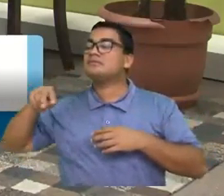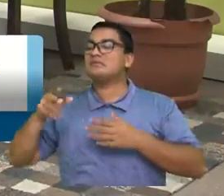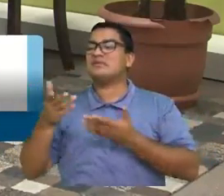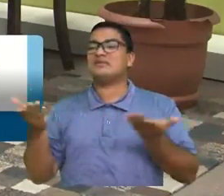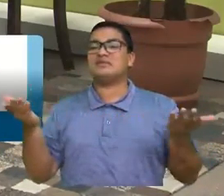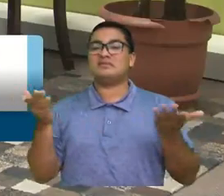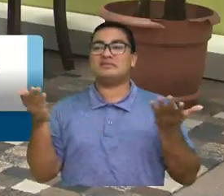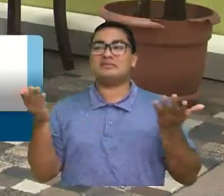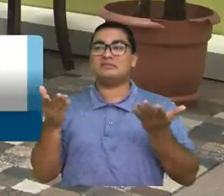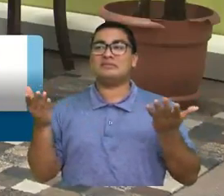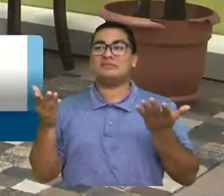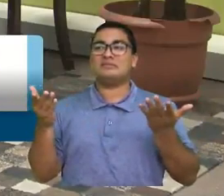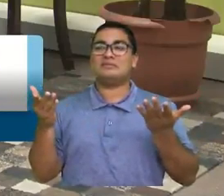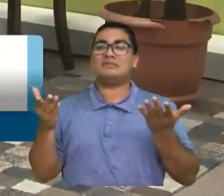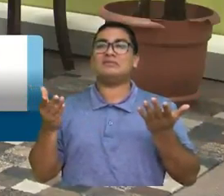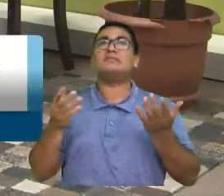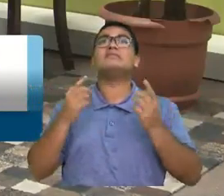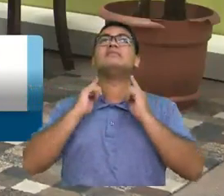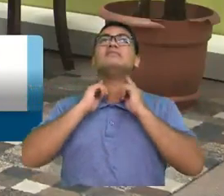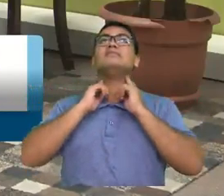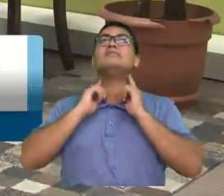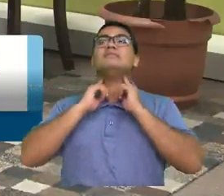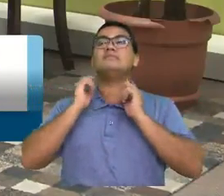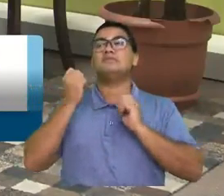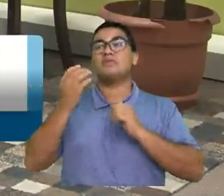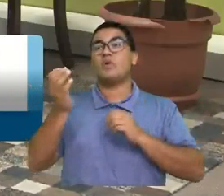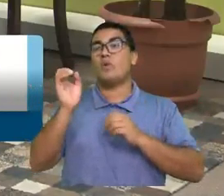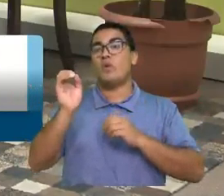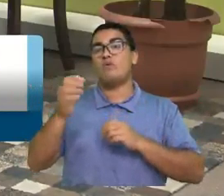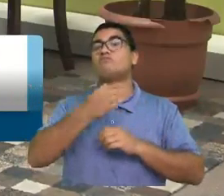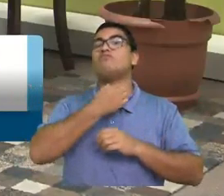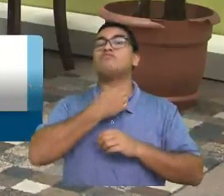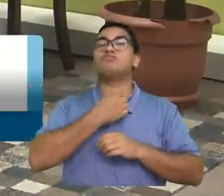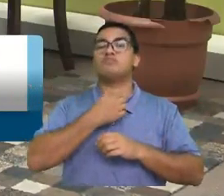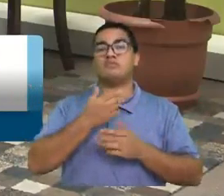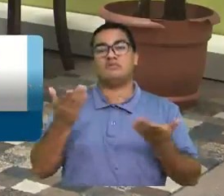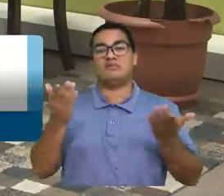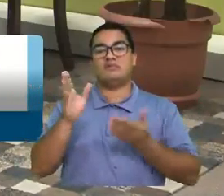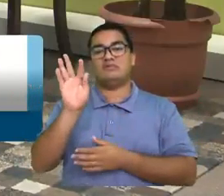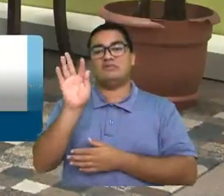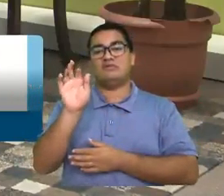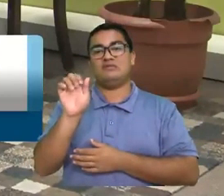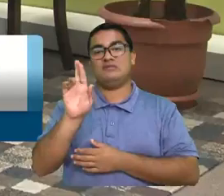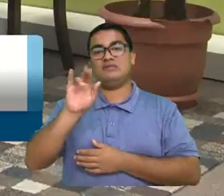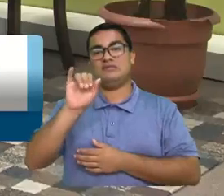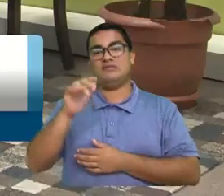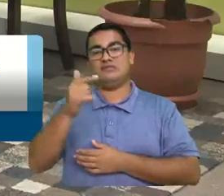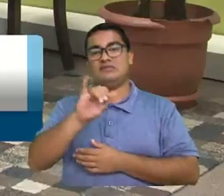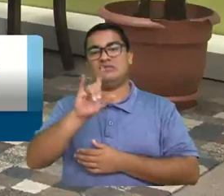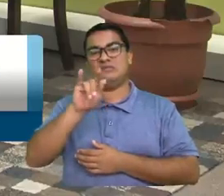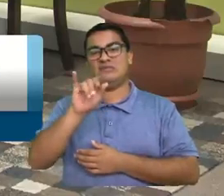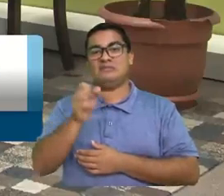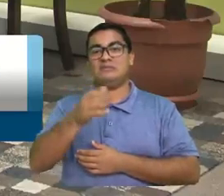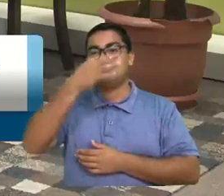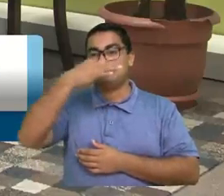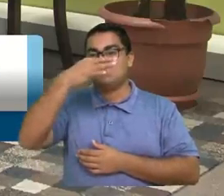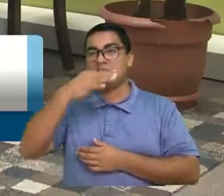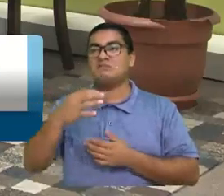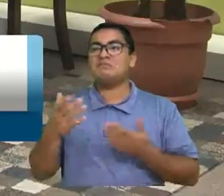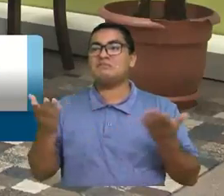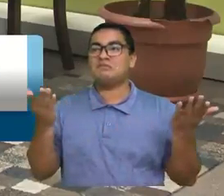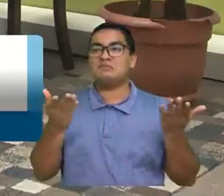exactamente lo que son las amígdalas inflamadas o la faringe enrojecida. En el caso de la secreción nasal, ¿es